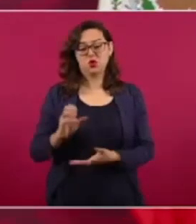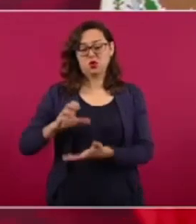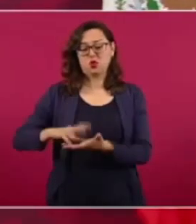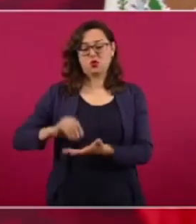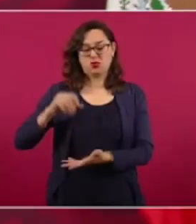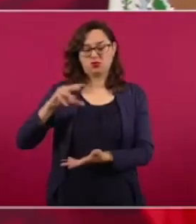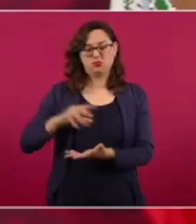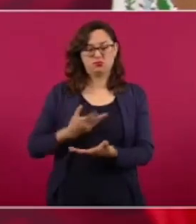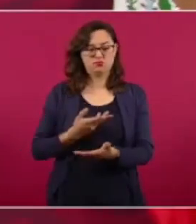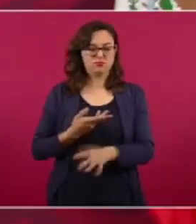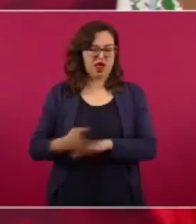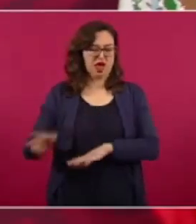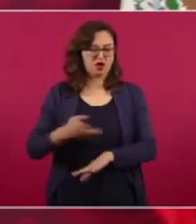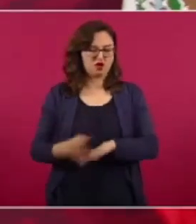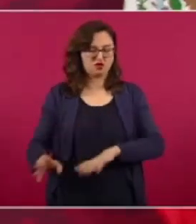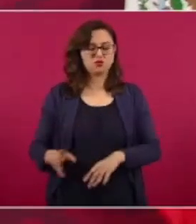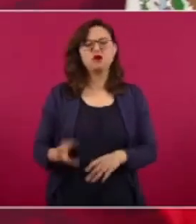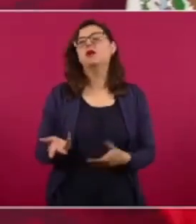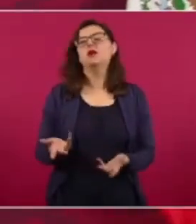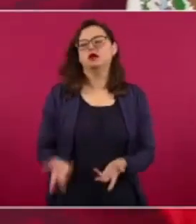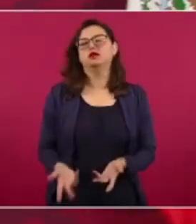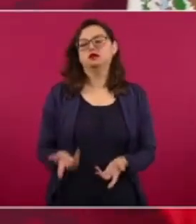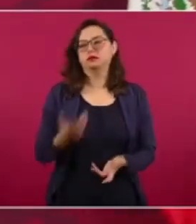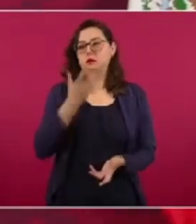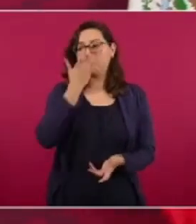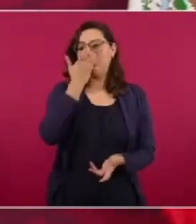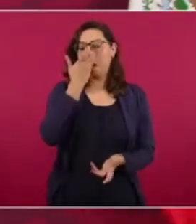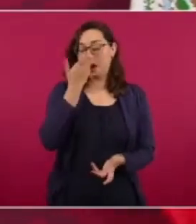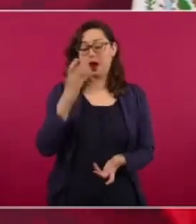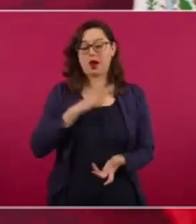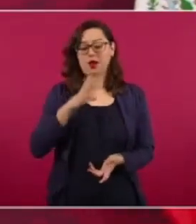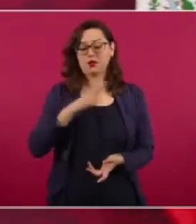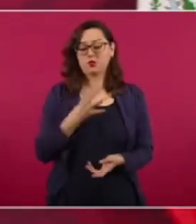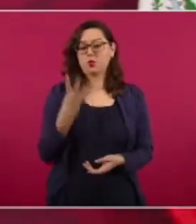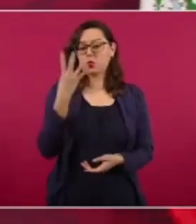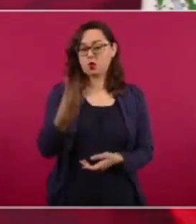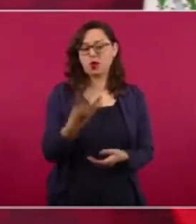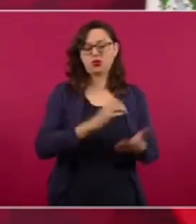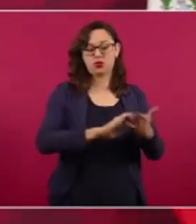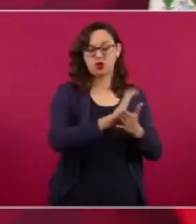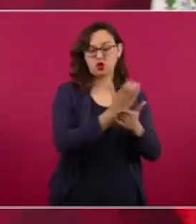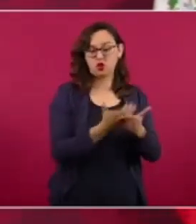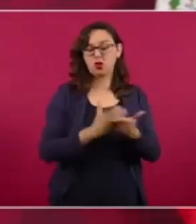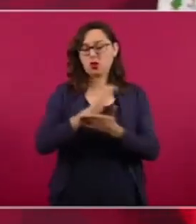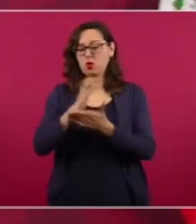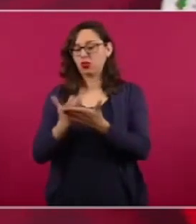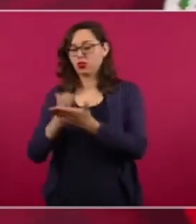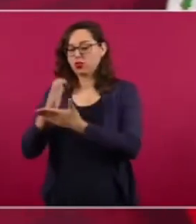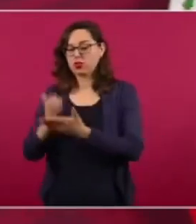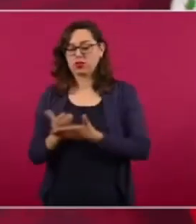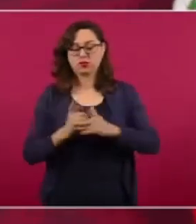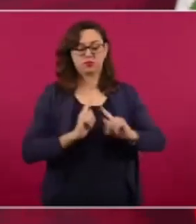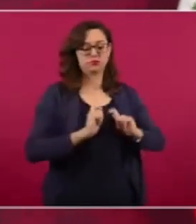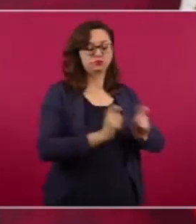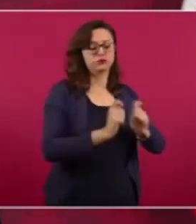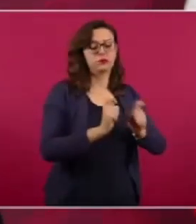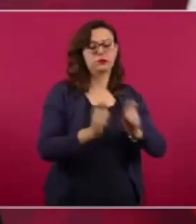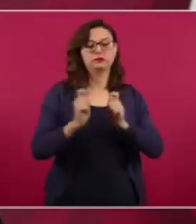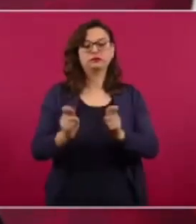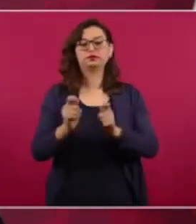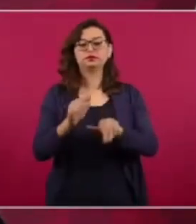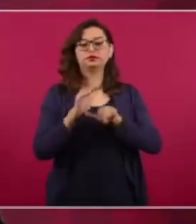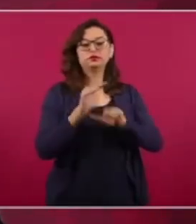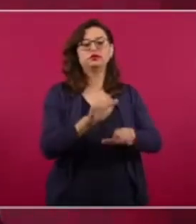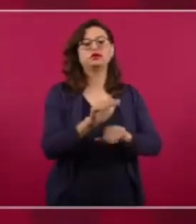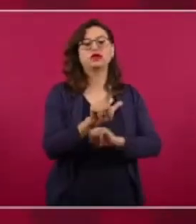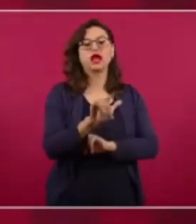concesiones, se están revisando las que han entregado específicas sobre el litio. De todas maneras, se va a